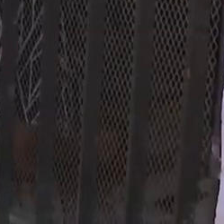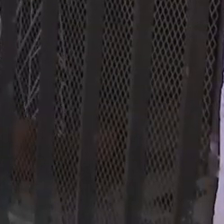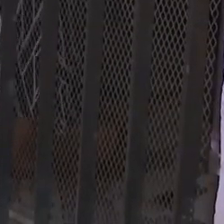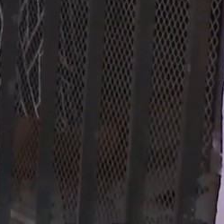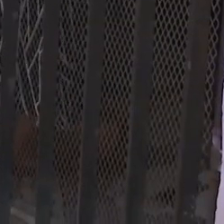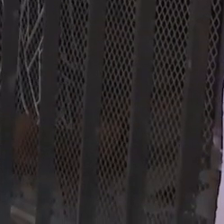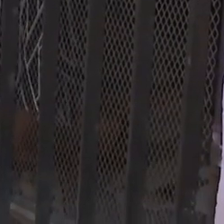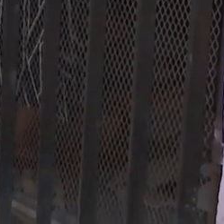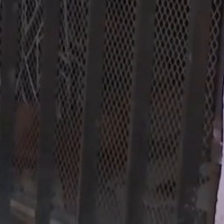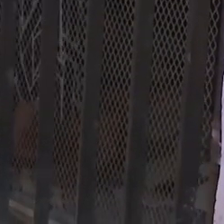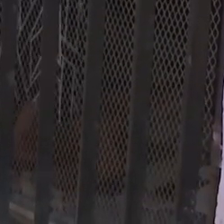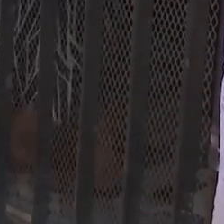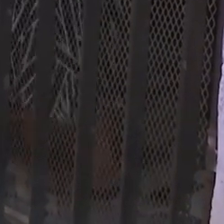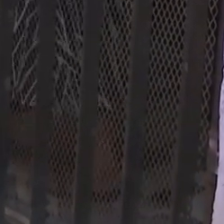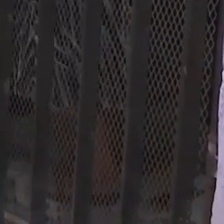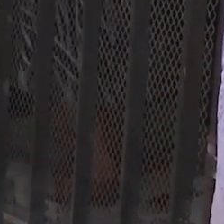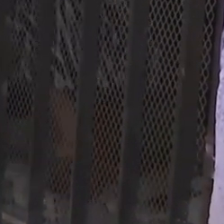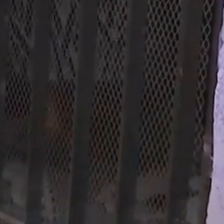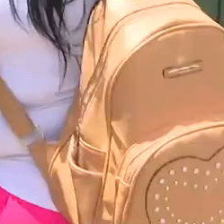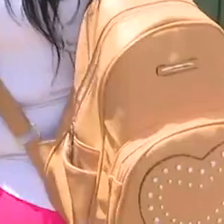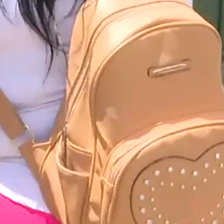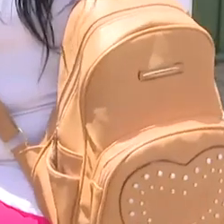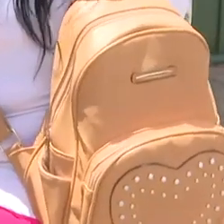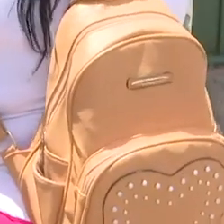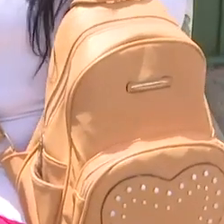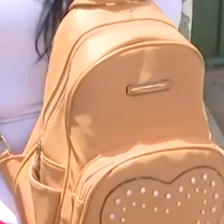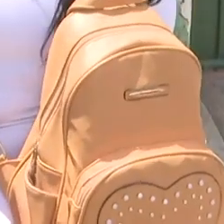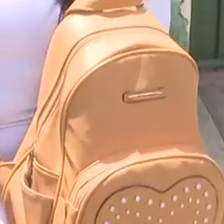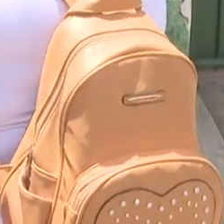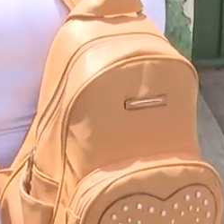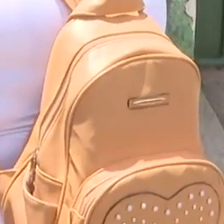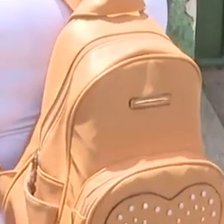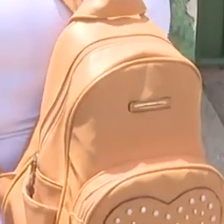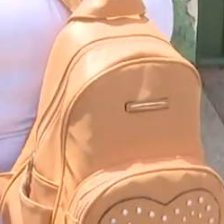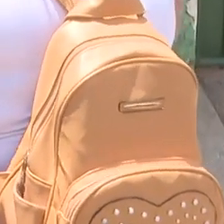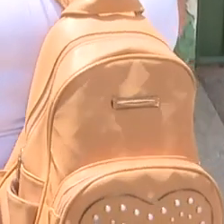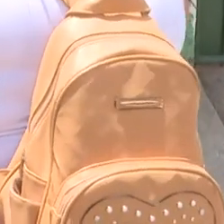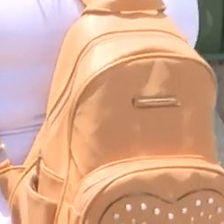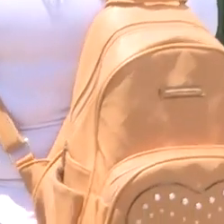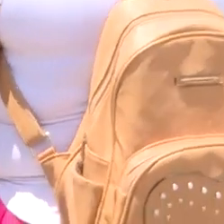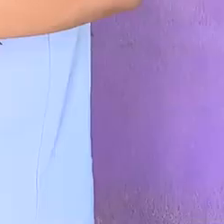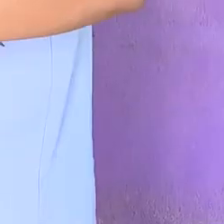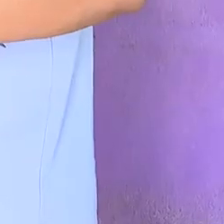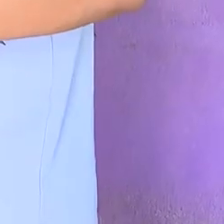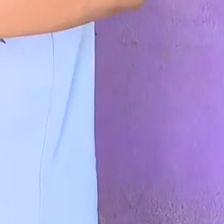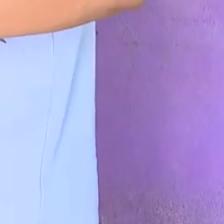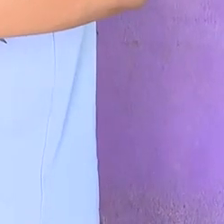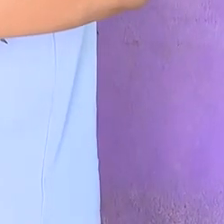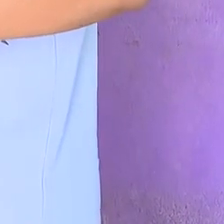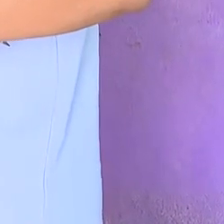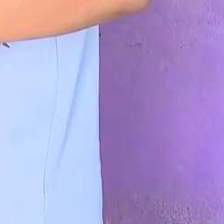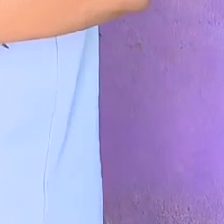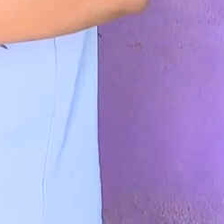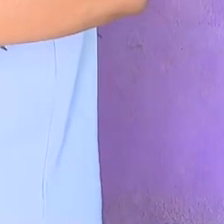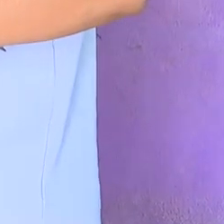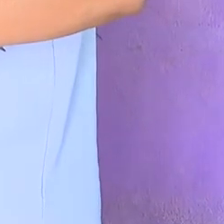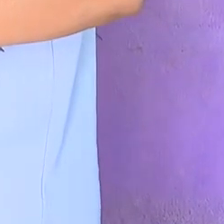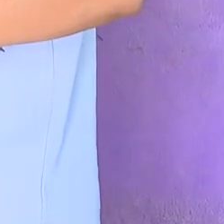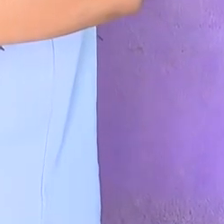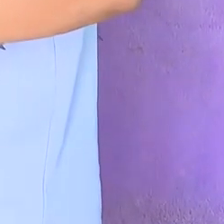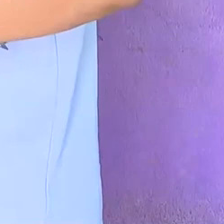Augusto C. Sandino, en el distrito número 5, para llevar el mensaje de prevención ante la pandemia del